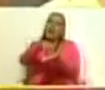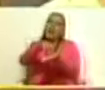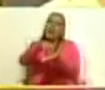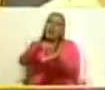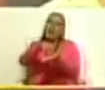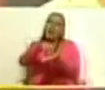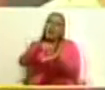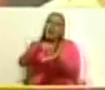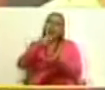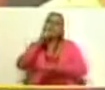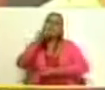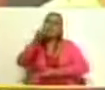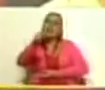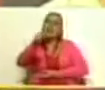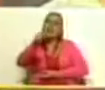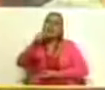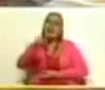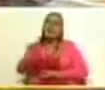¿A quién?